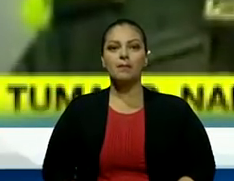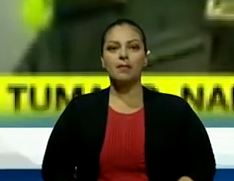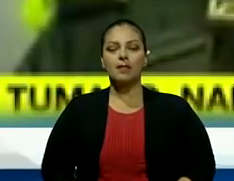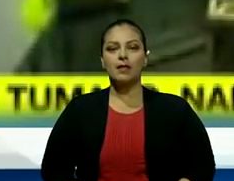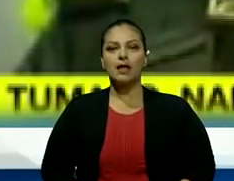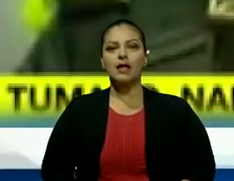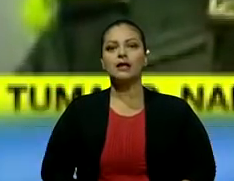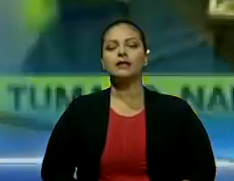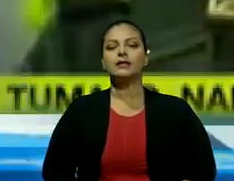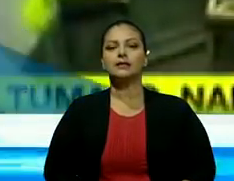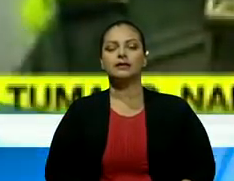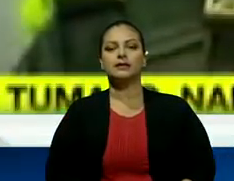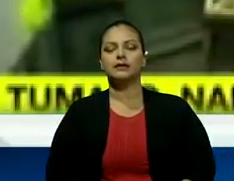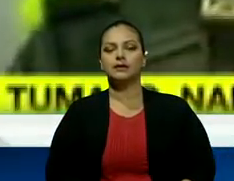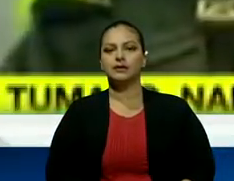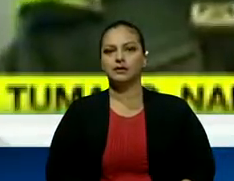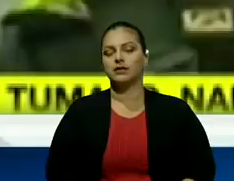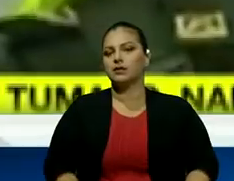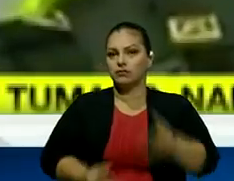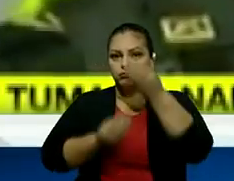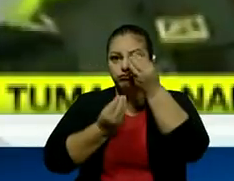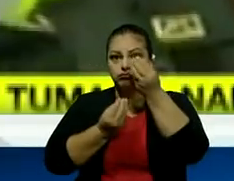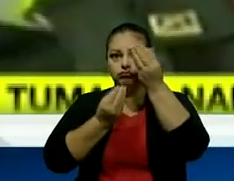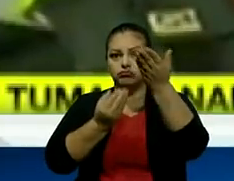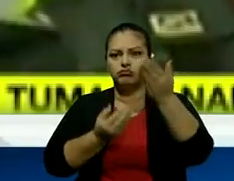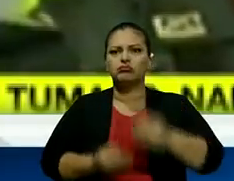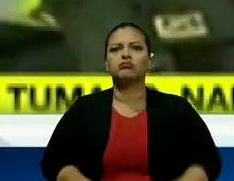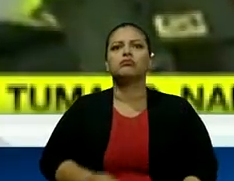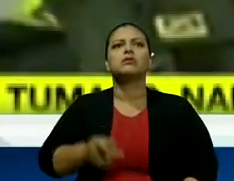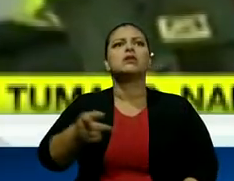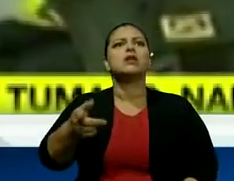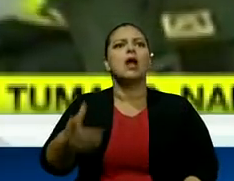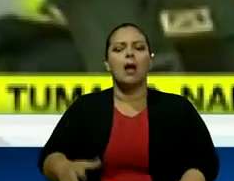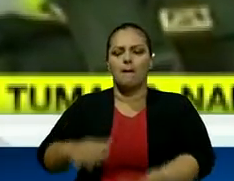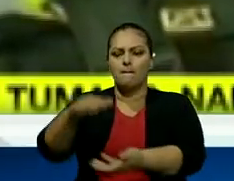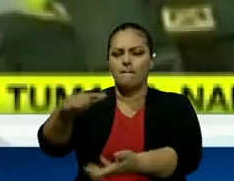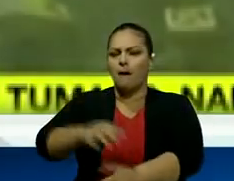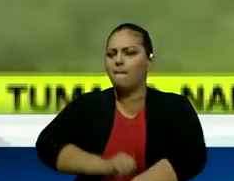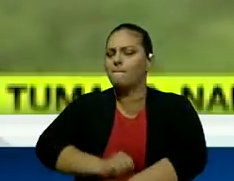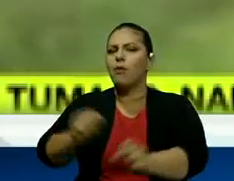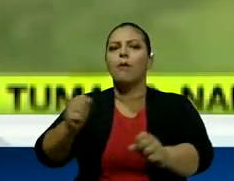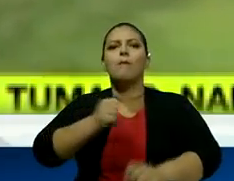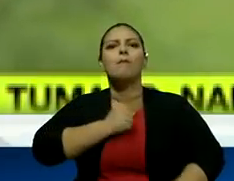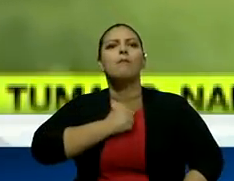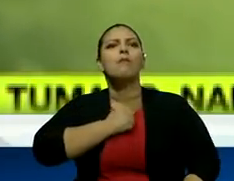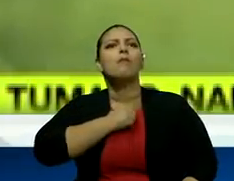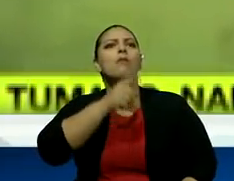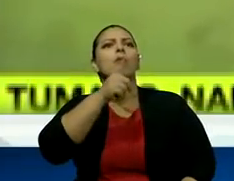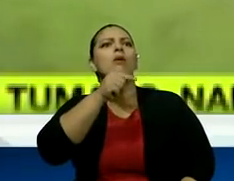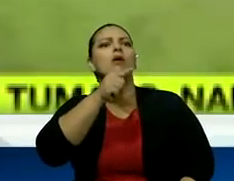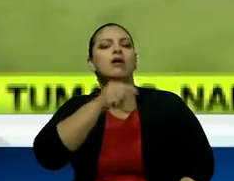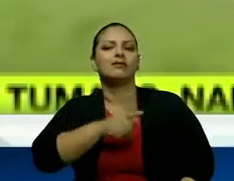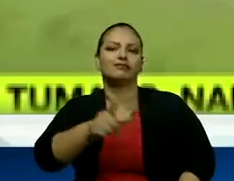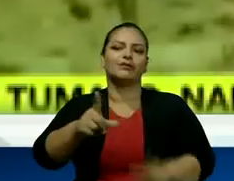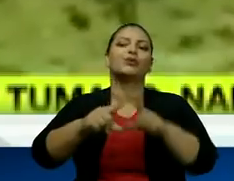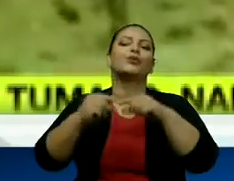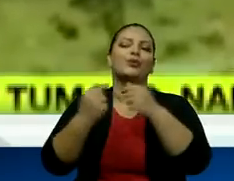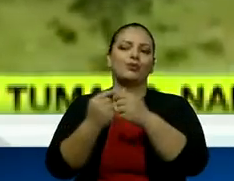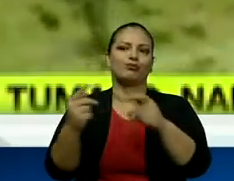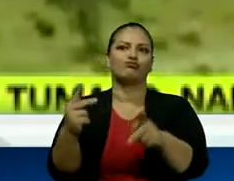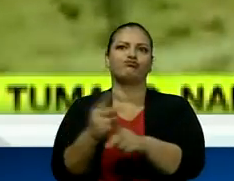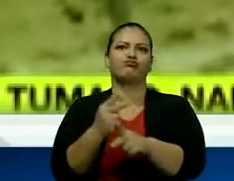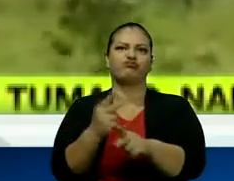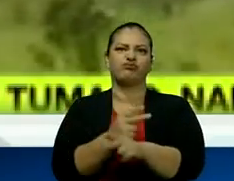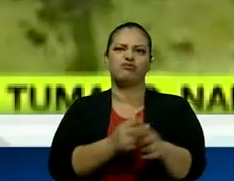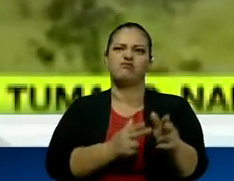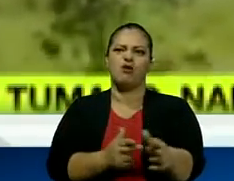nuestro servicio de inteligencia, pertenece al Frente Oliver Sinisterra. También en la frontera con Ecuador, un soldado colombiano